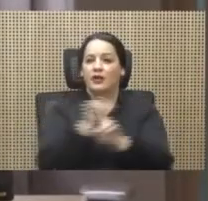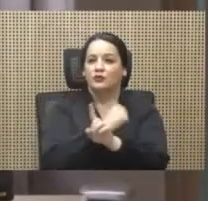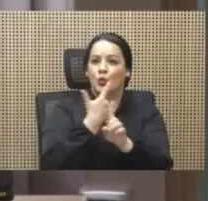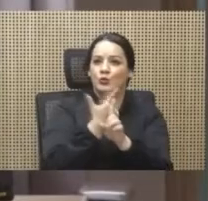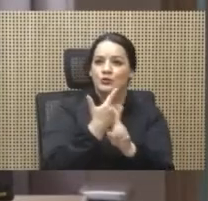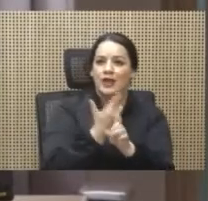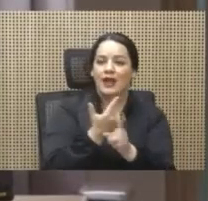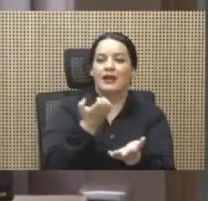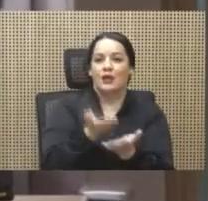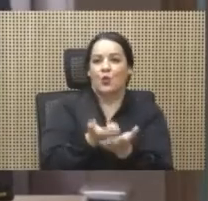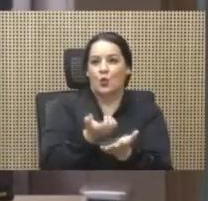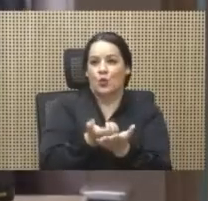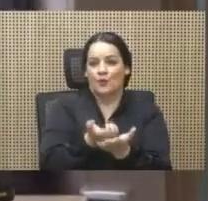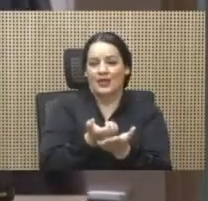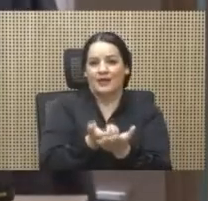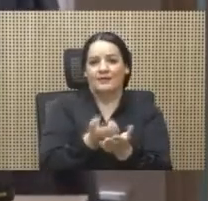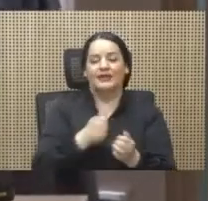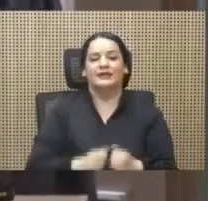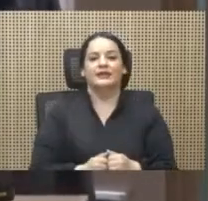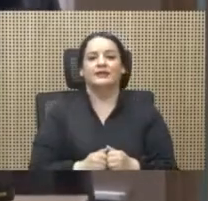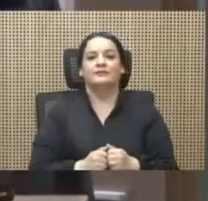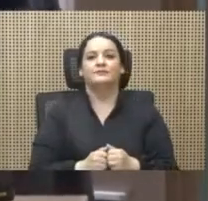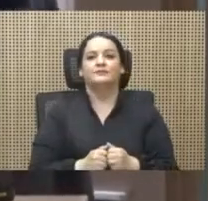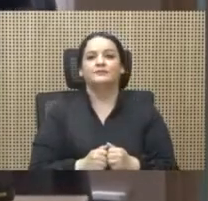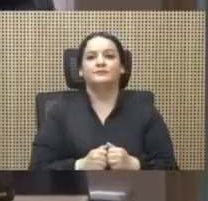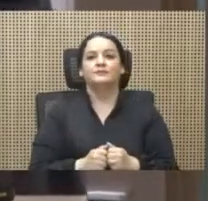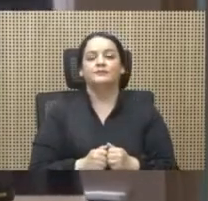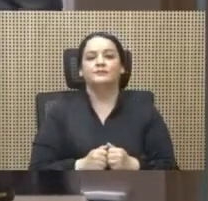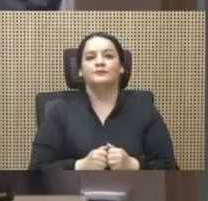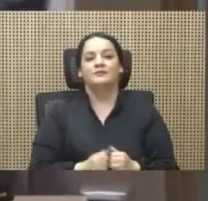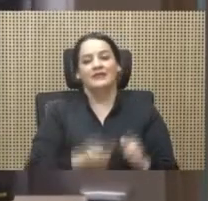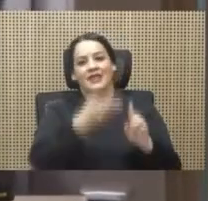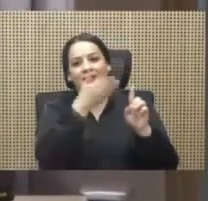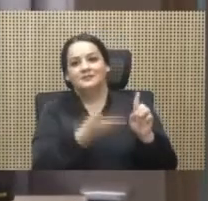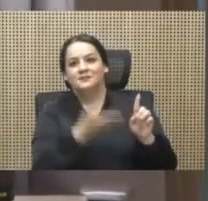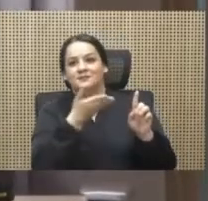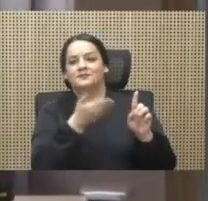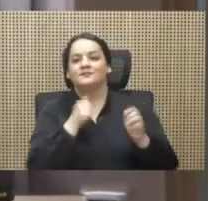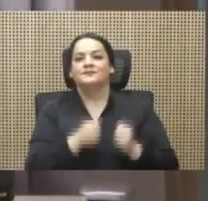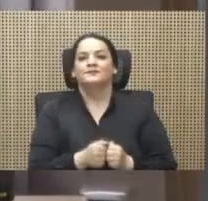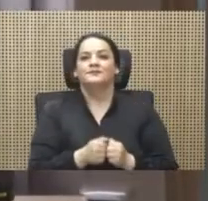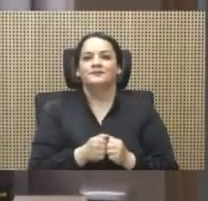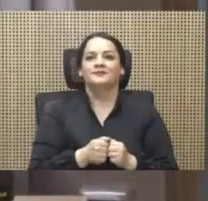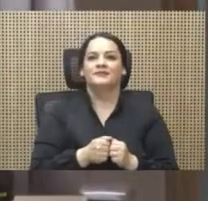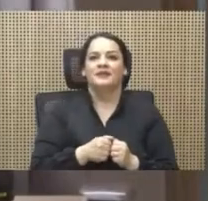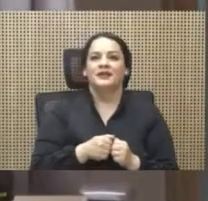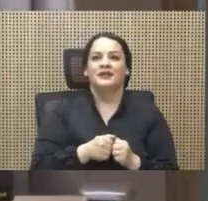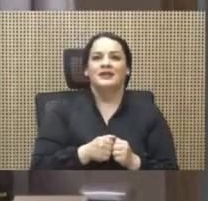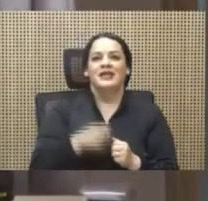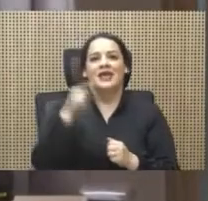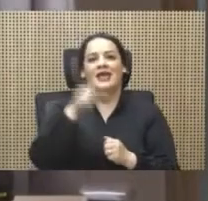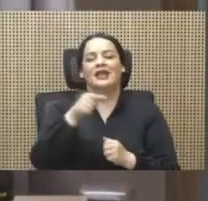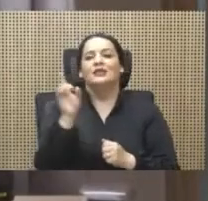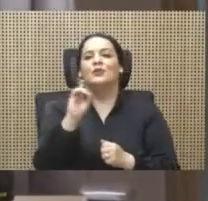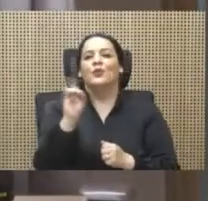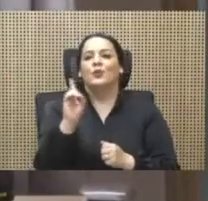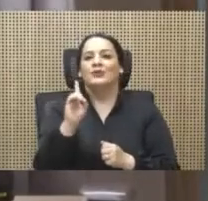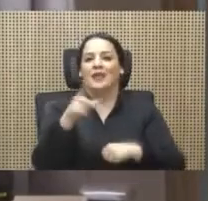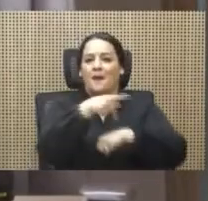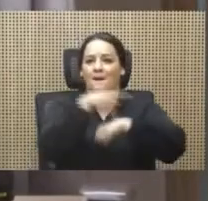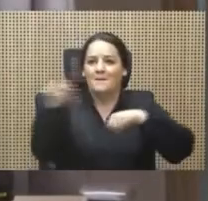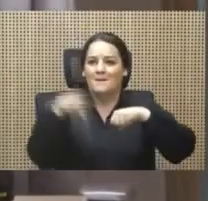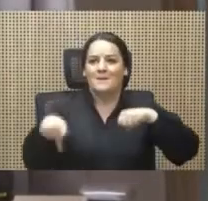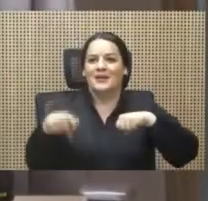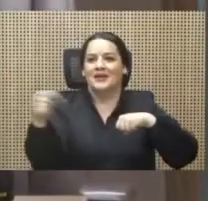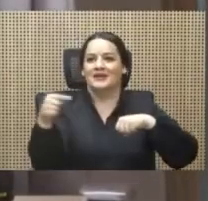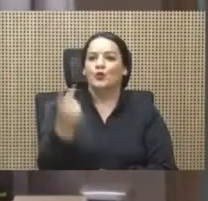económicamente es un peteo oriundo de Pérez Celedón representa No solamente